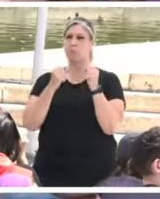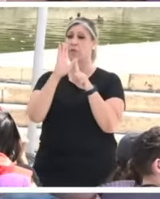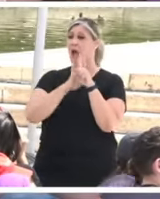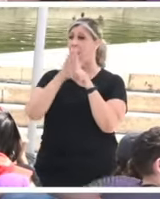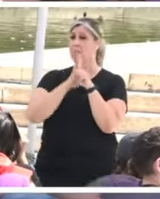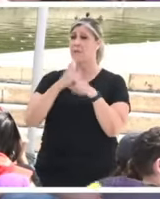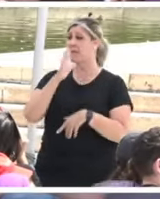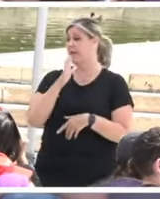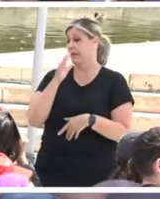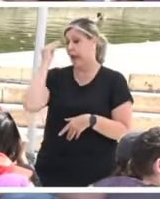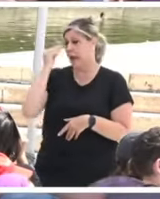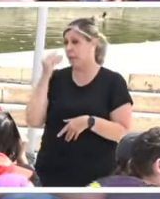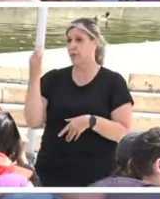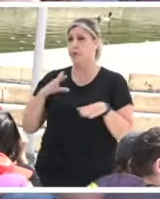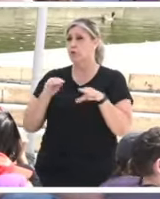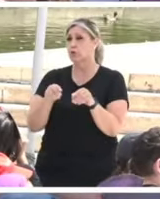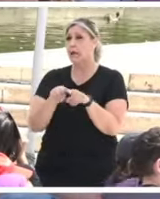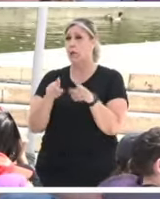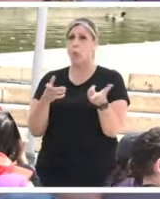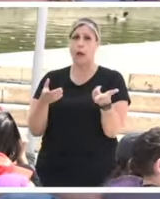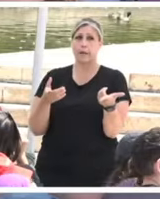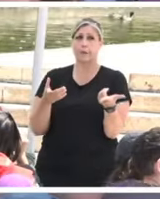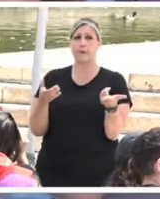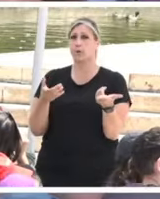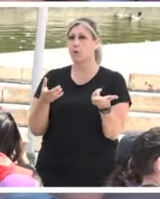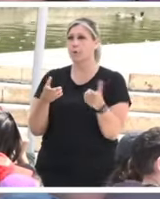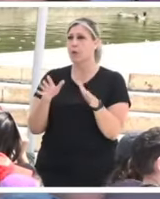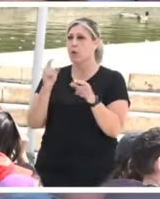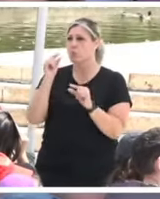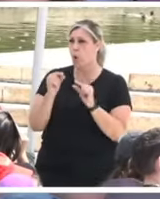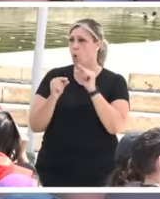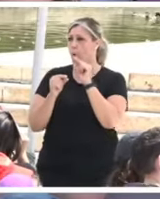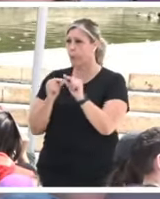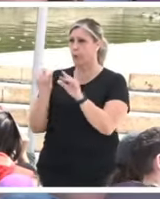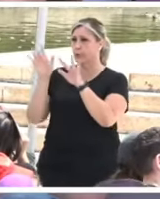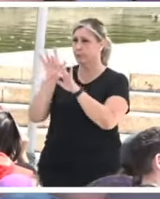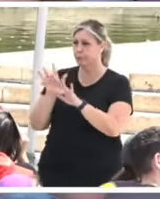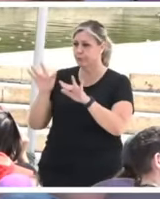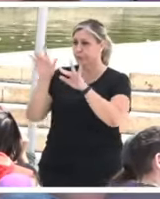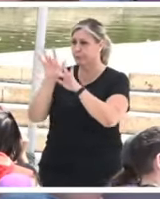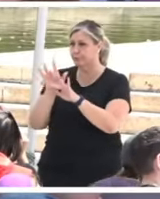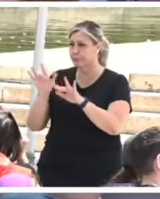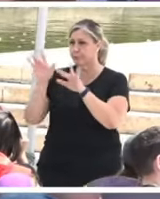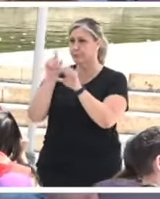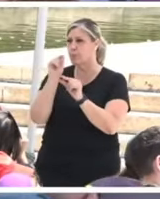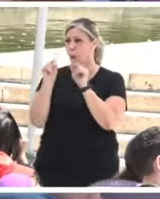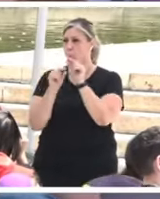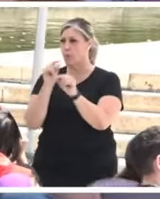razón, debemos usar, como los guisos de olla lenta que se hacen en los pueblos de Aragón, buenos